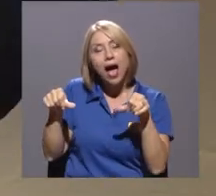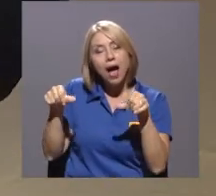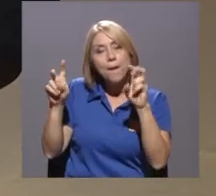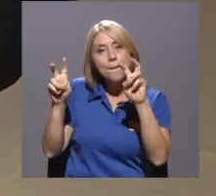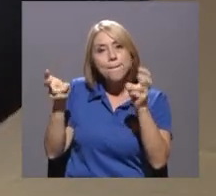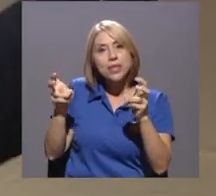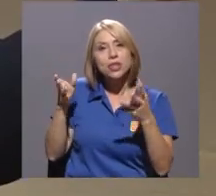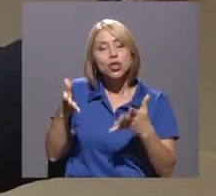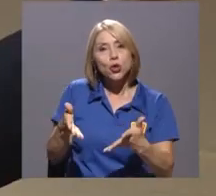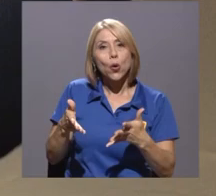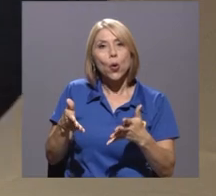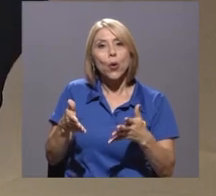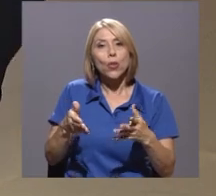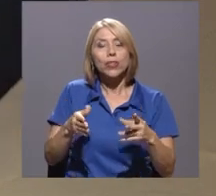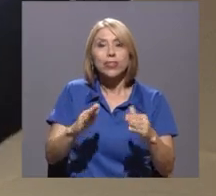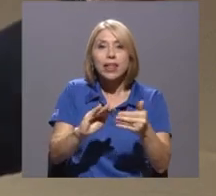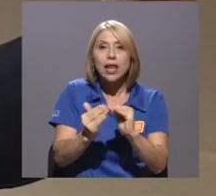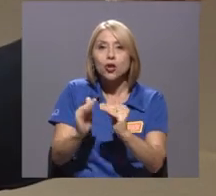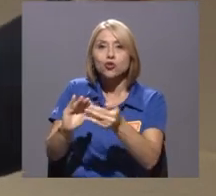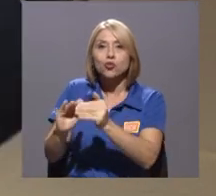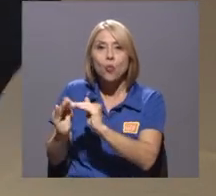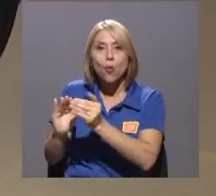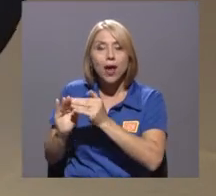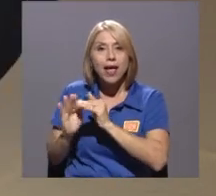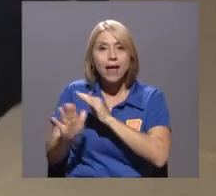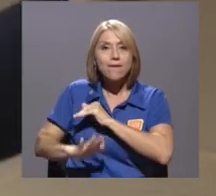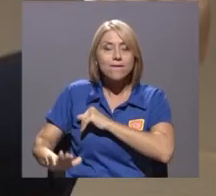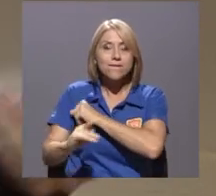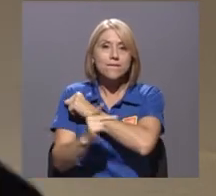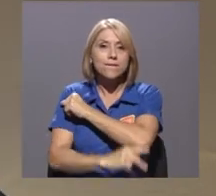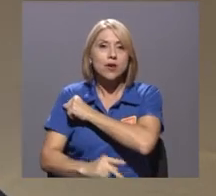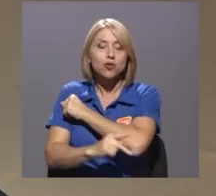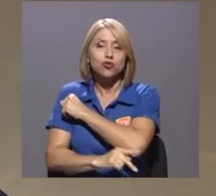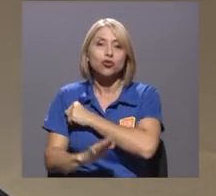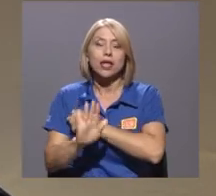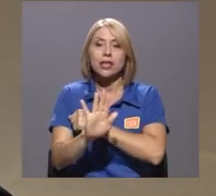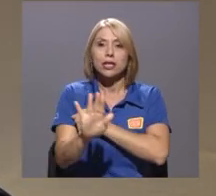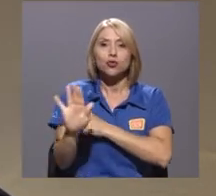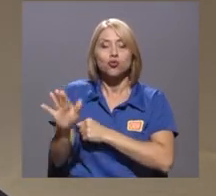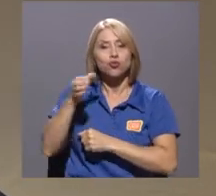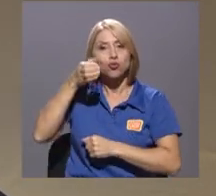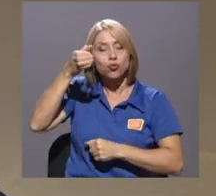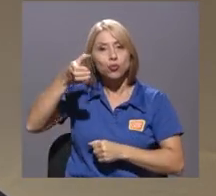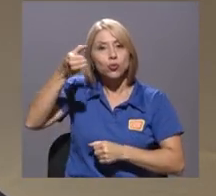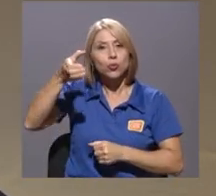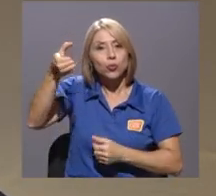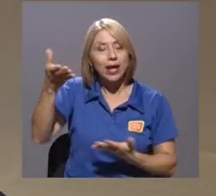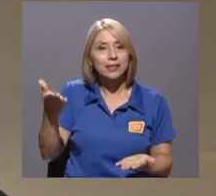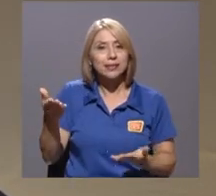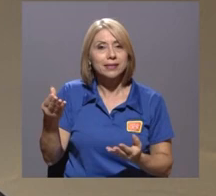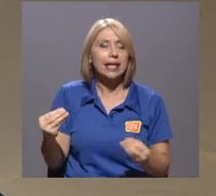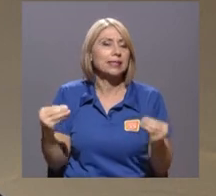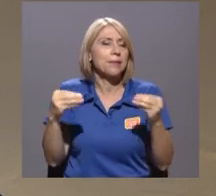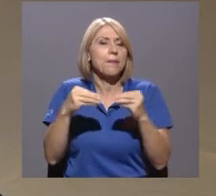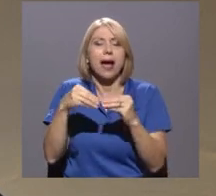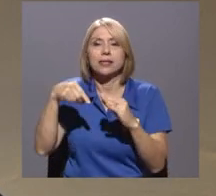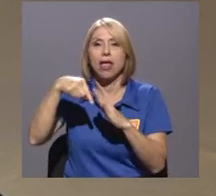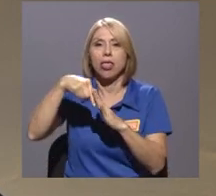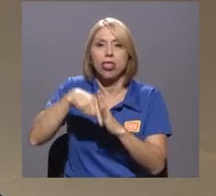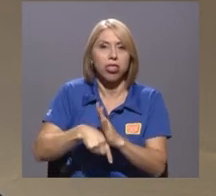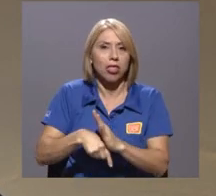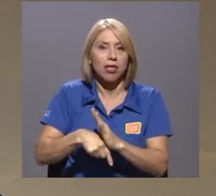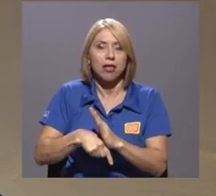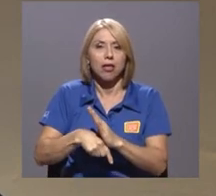de los pueblos de sus culturas y sin duda que va más allá de